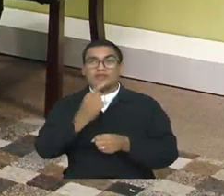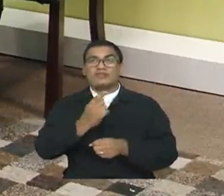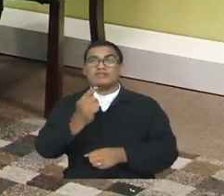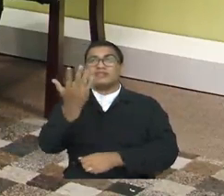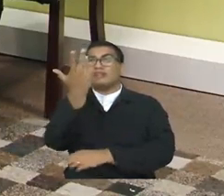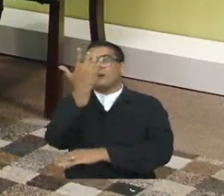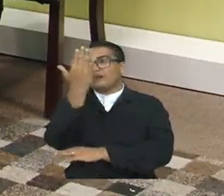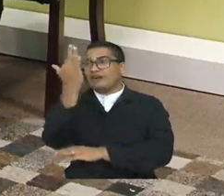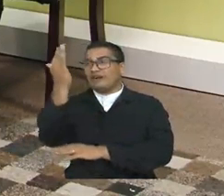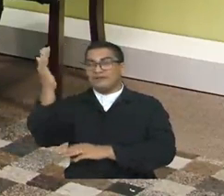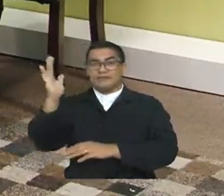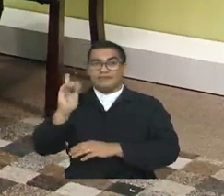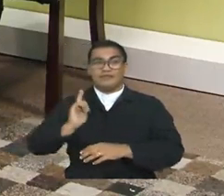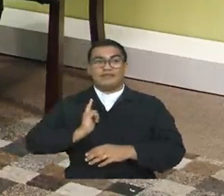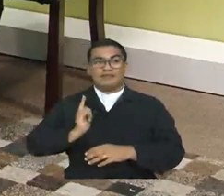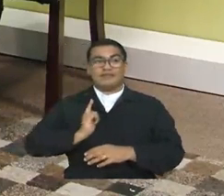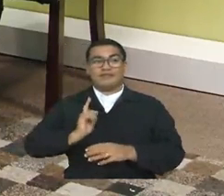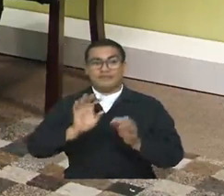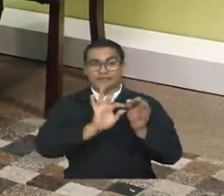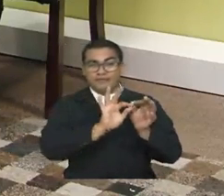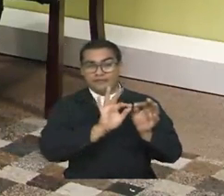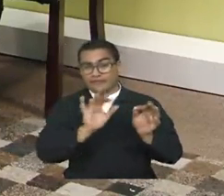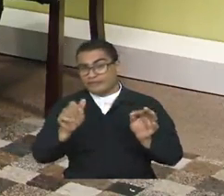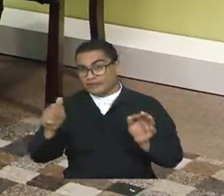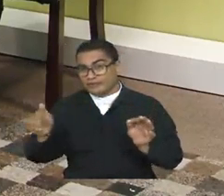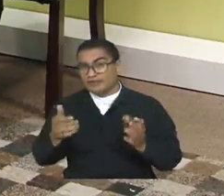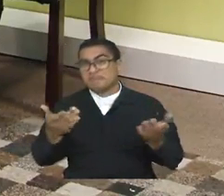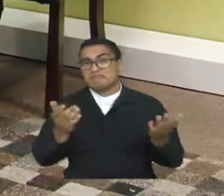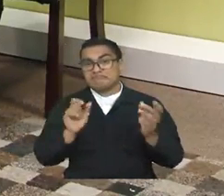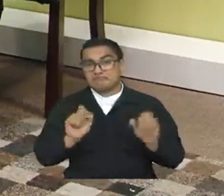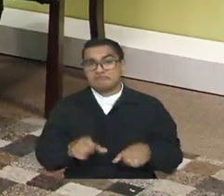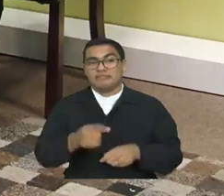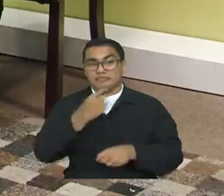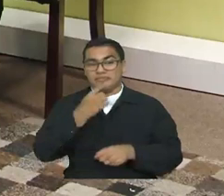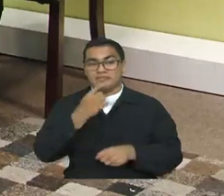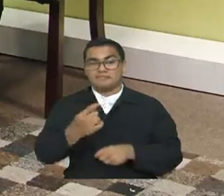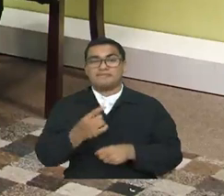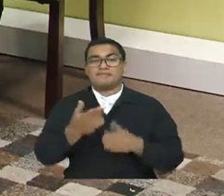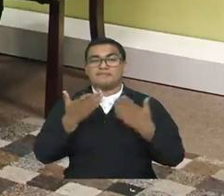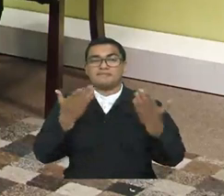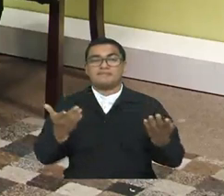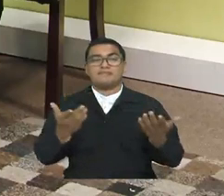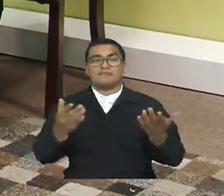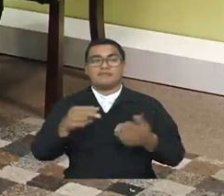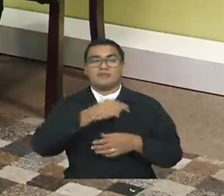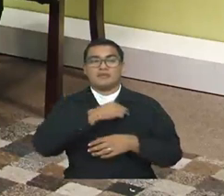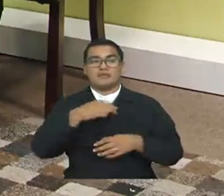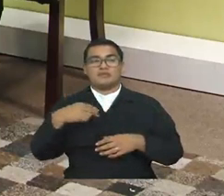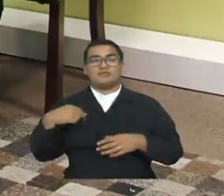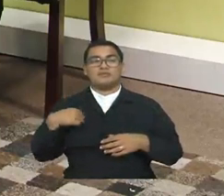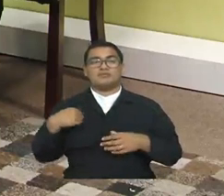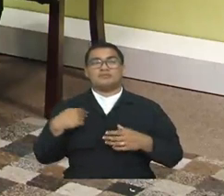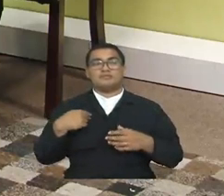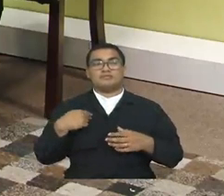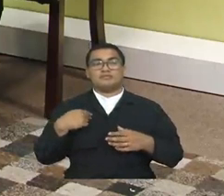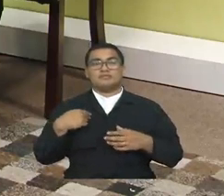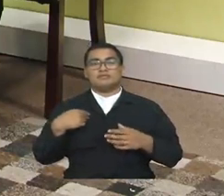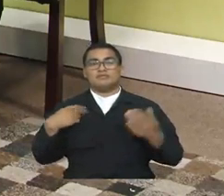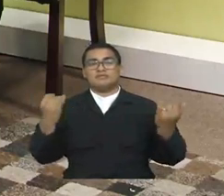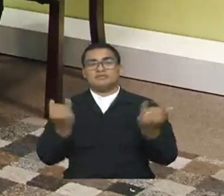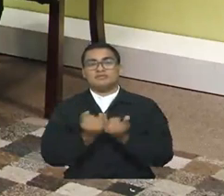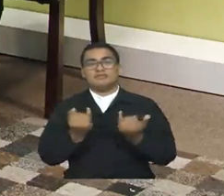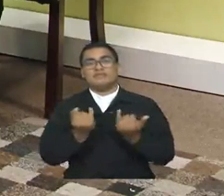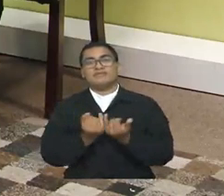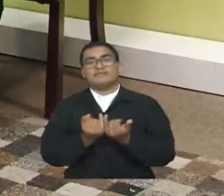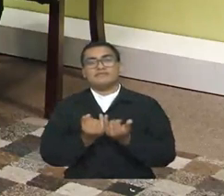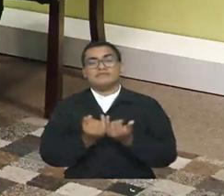en nuestros árboles van a cosechar o van a tener a disposición para que nosotros las aprovechemos y sean fuentes